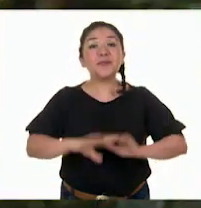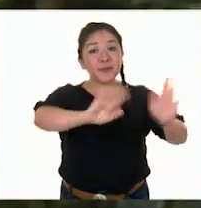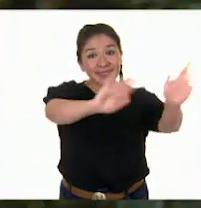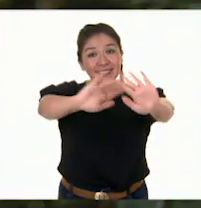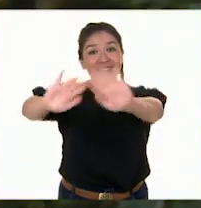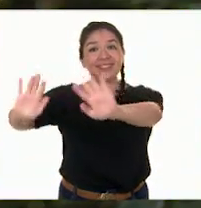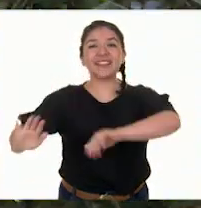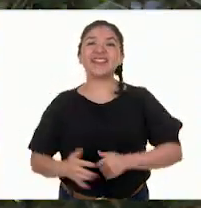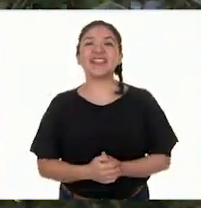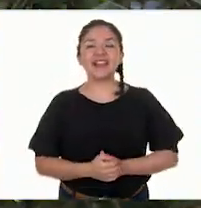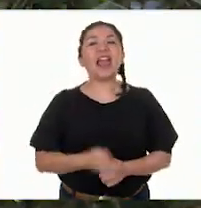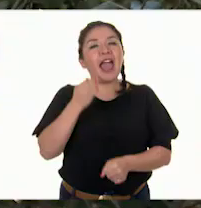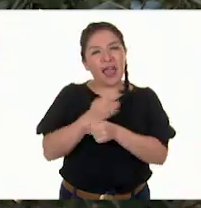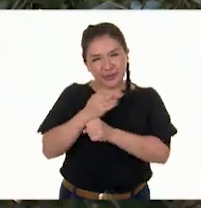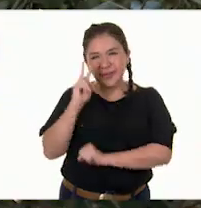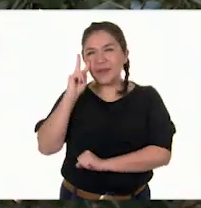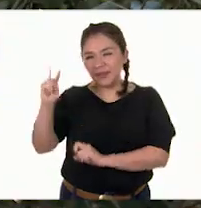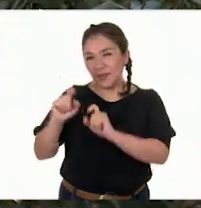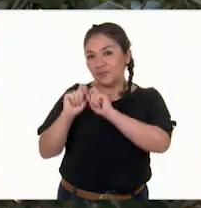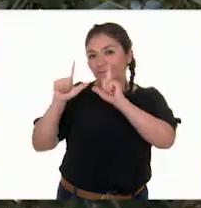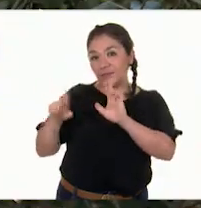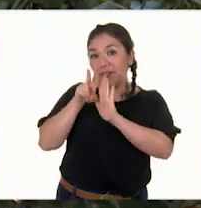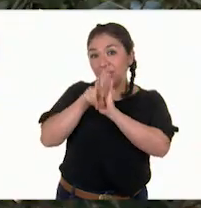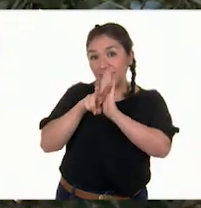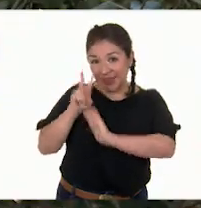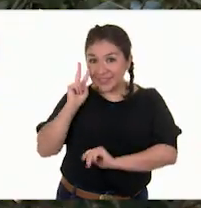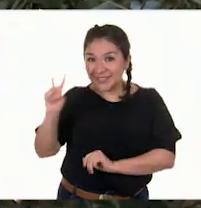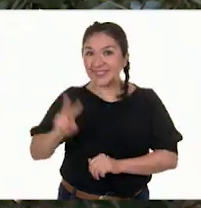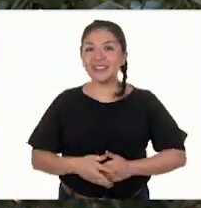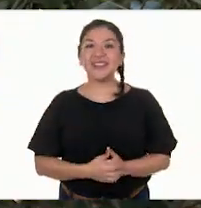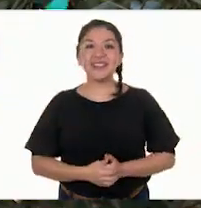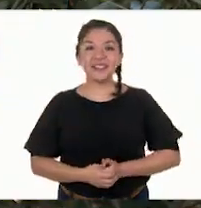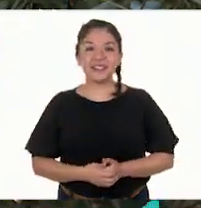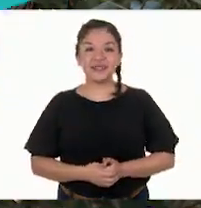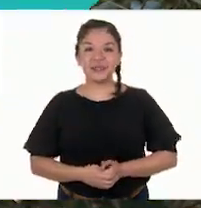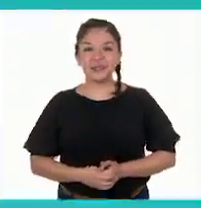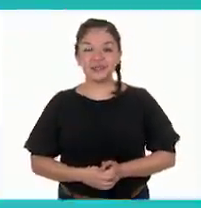¡Hola! ¡Vamos a ver el siguiente video!